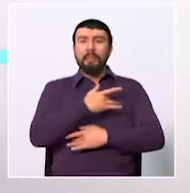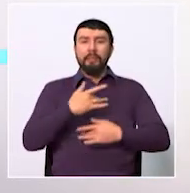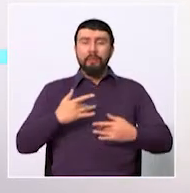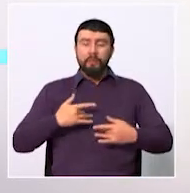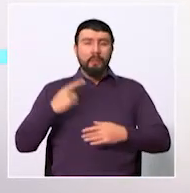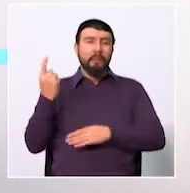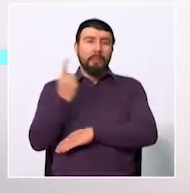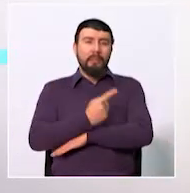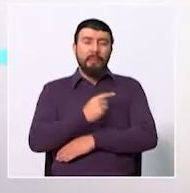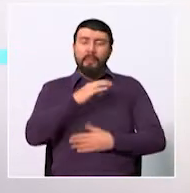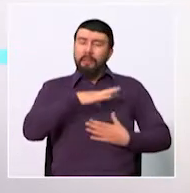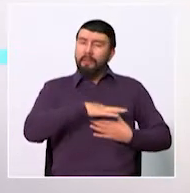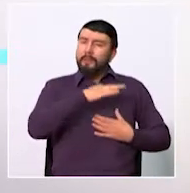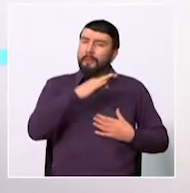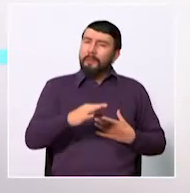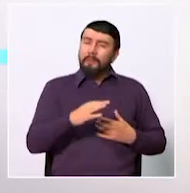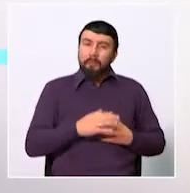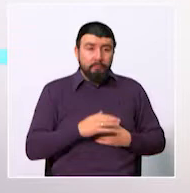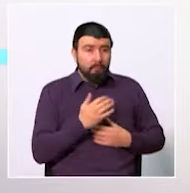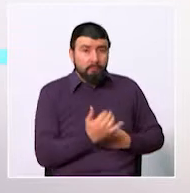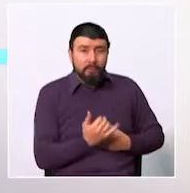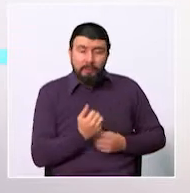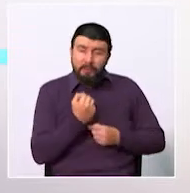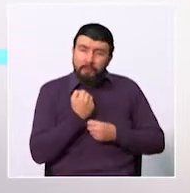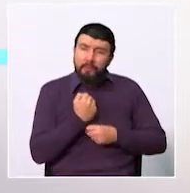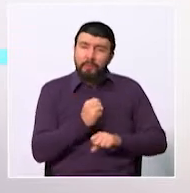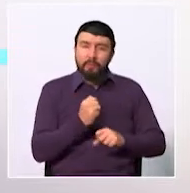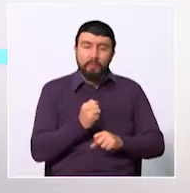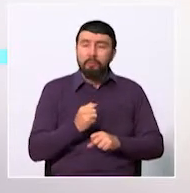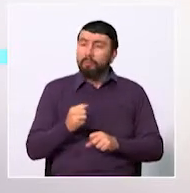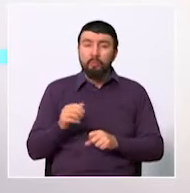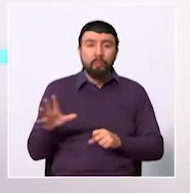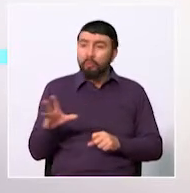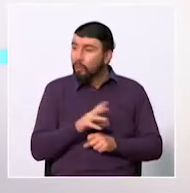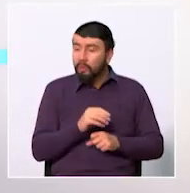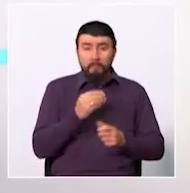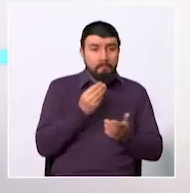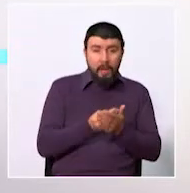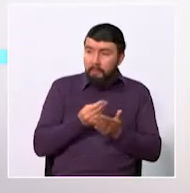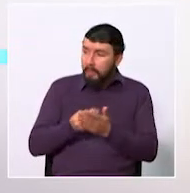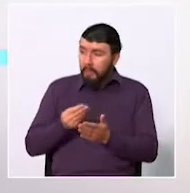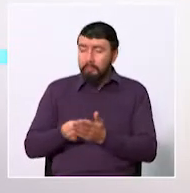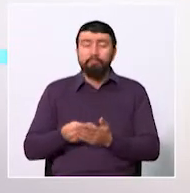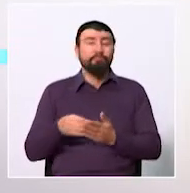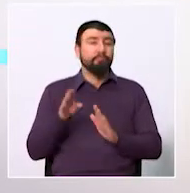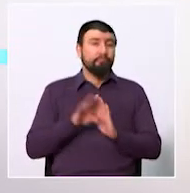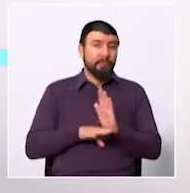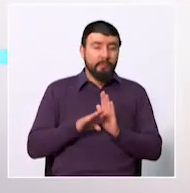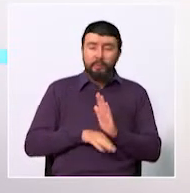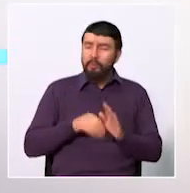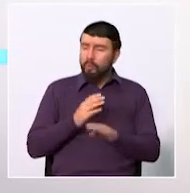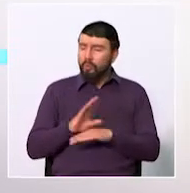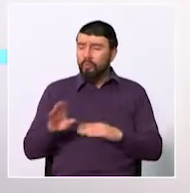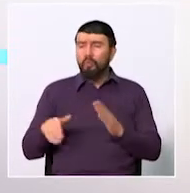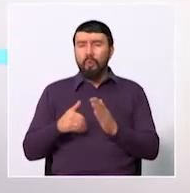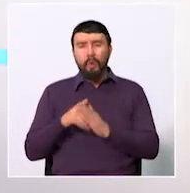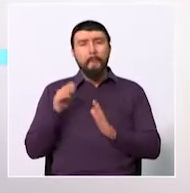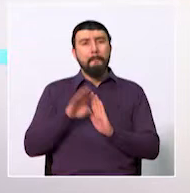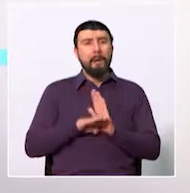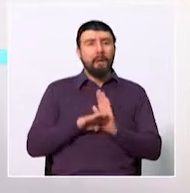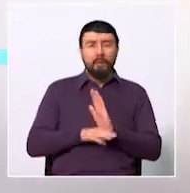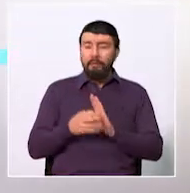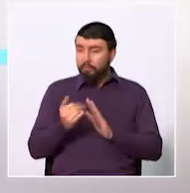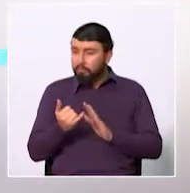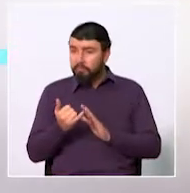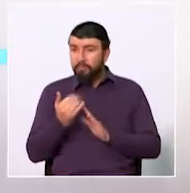y además de ser un esfuerzo pues es que todos dieron una tarifa supremamente económica todos las tarifas que